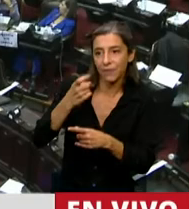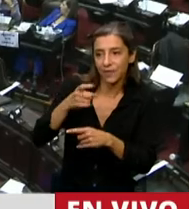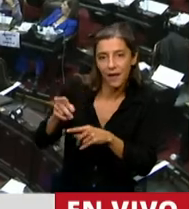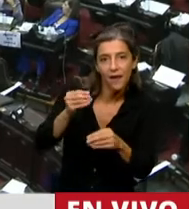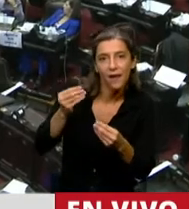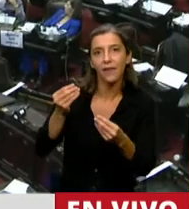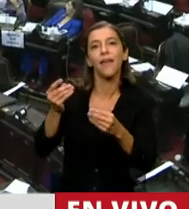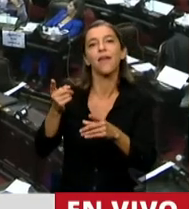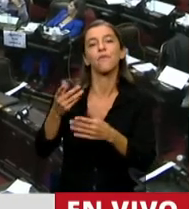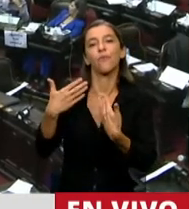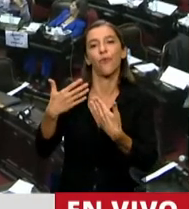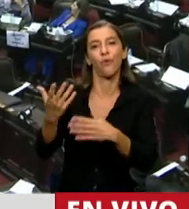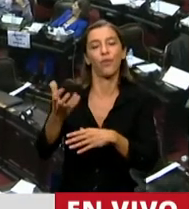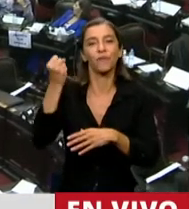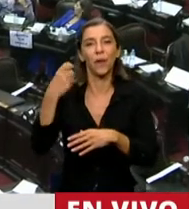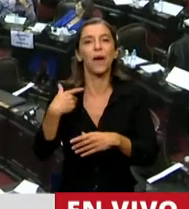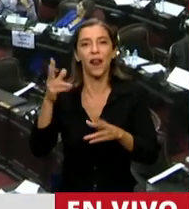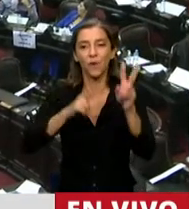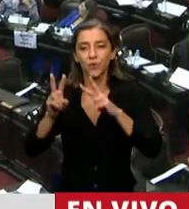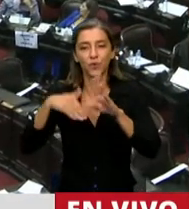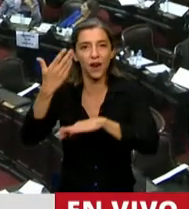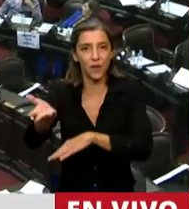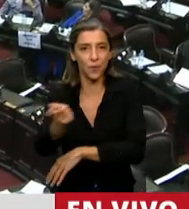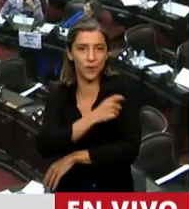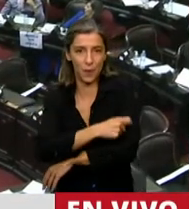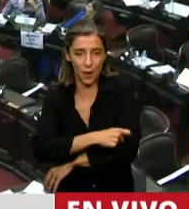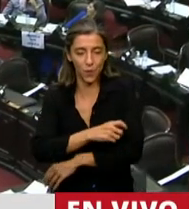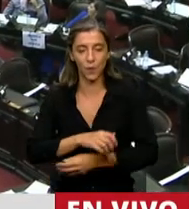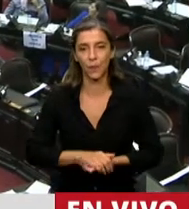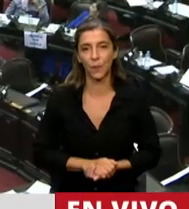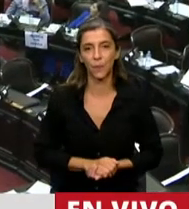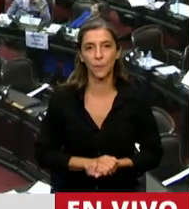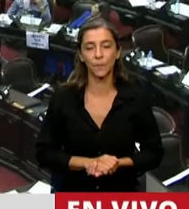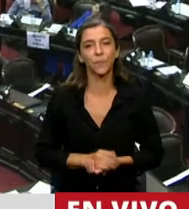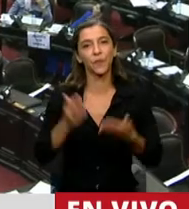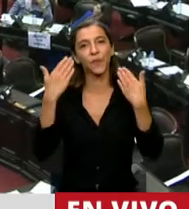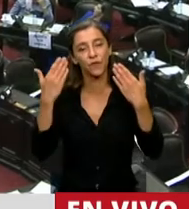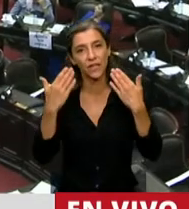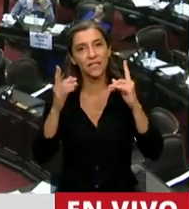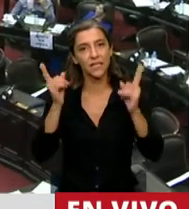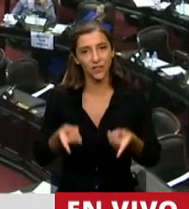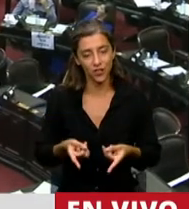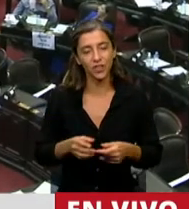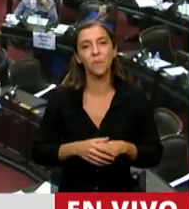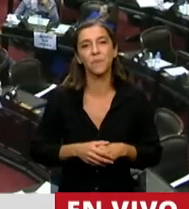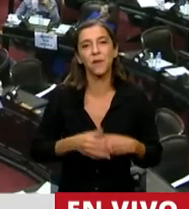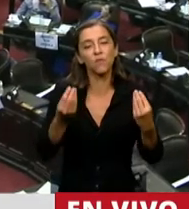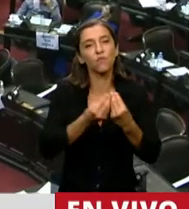fórmula vacunal que es representativa de las cepas circulantes en nuestro lugar. Felicitar a